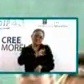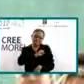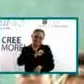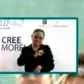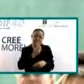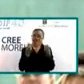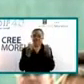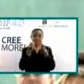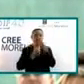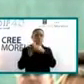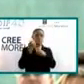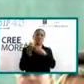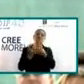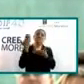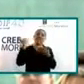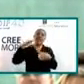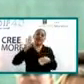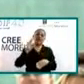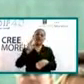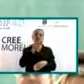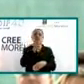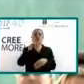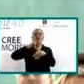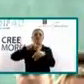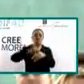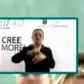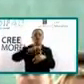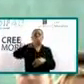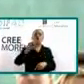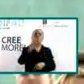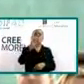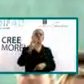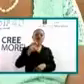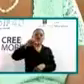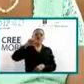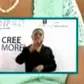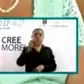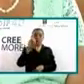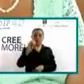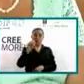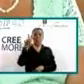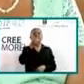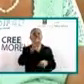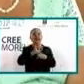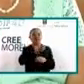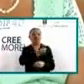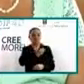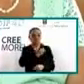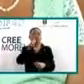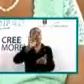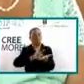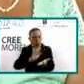años, el doctor José Narro, secretario de Salud, quien ha apoyado resueltamente esta parte